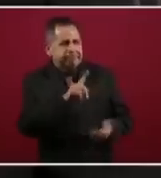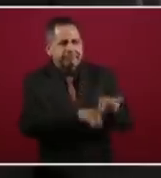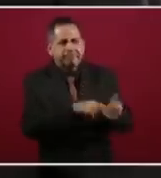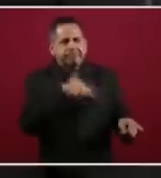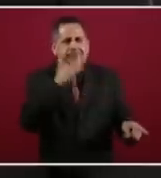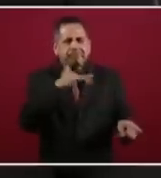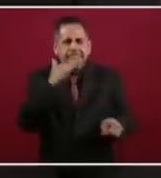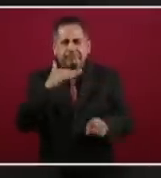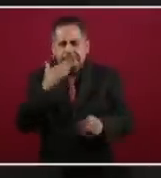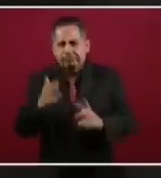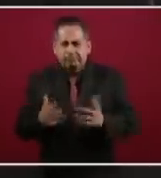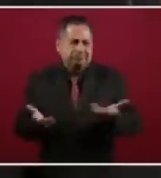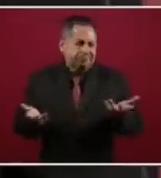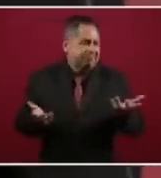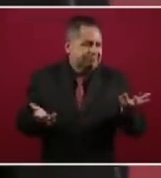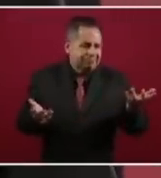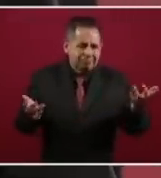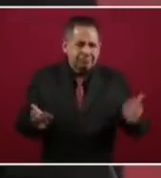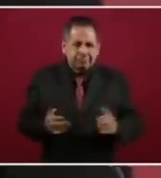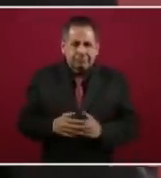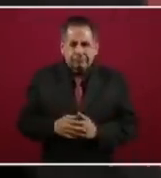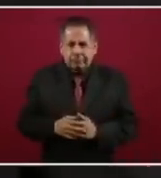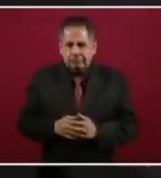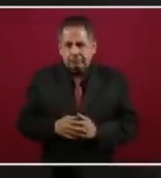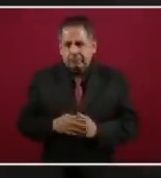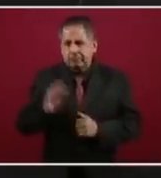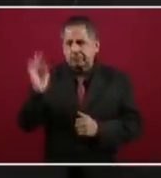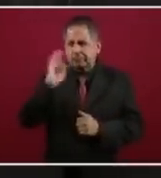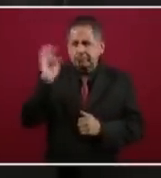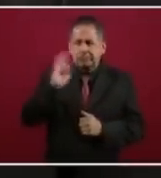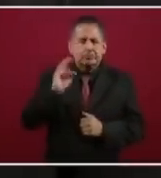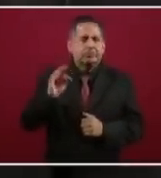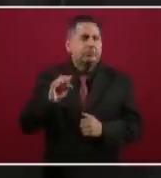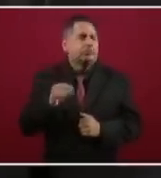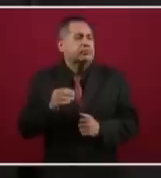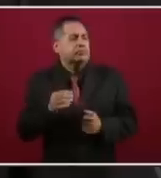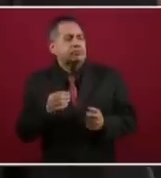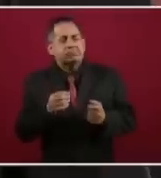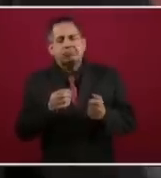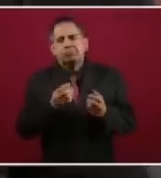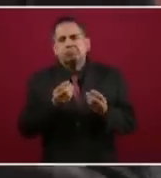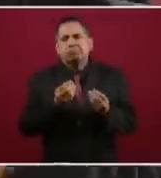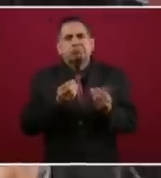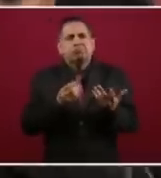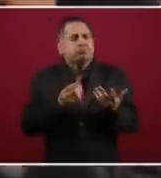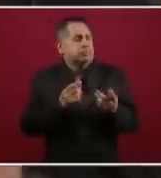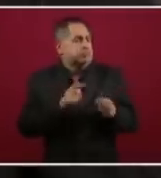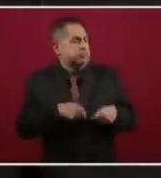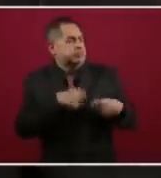O sea, puede ser que no sepa de una condonación de